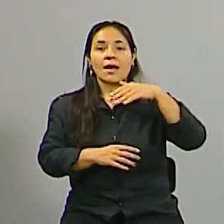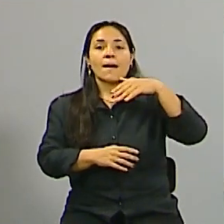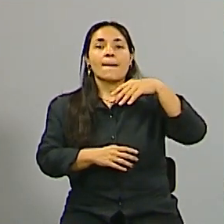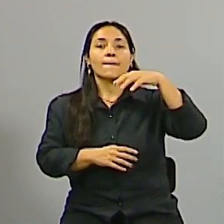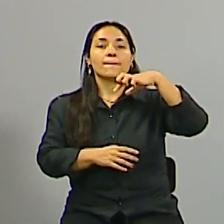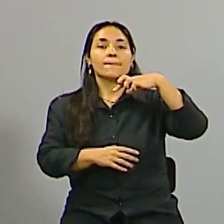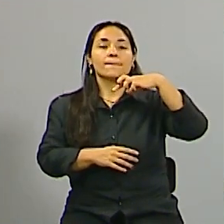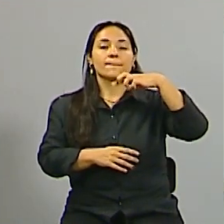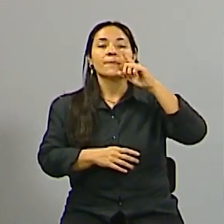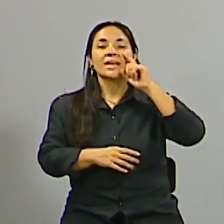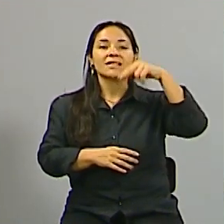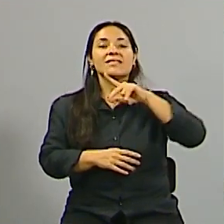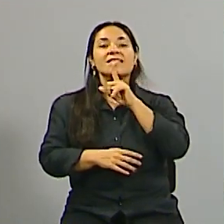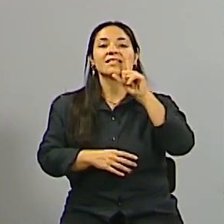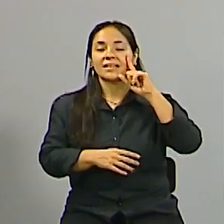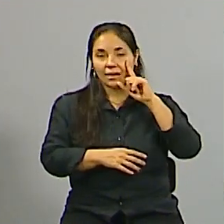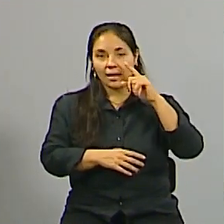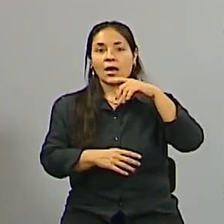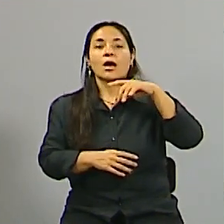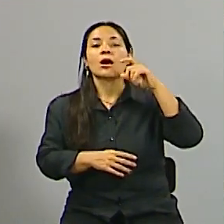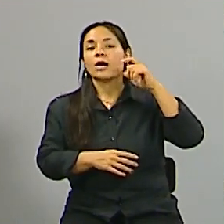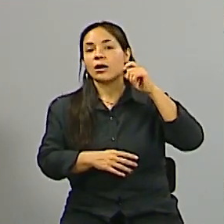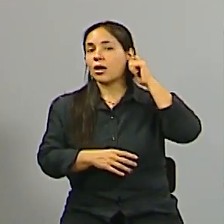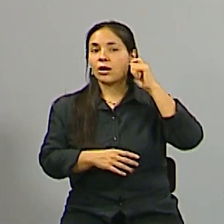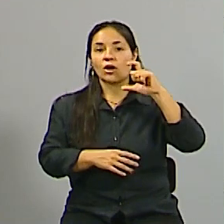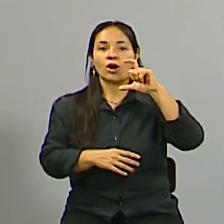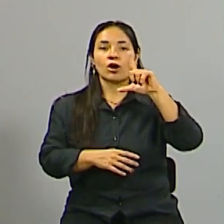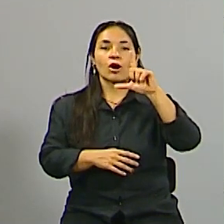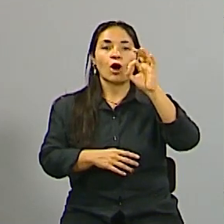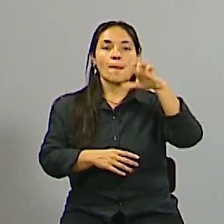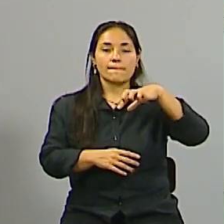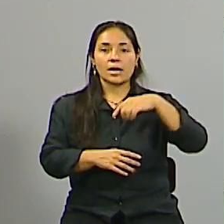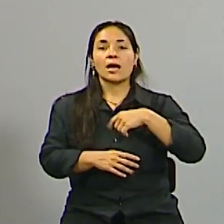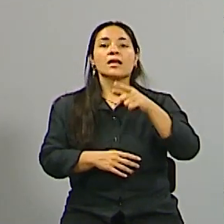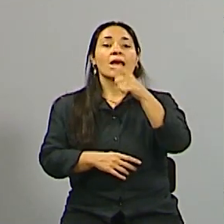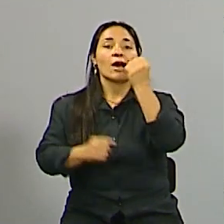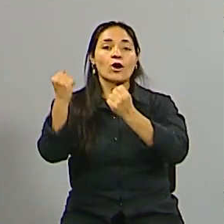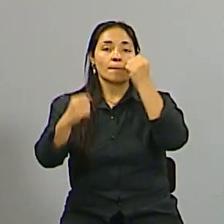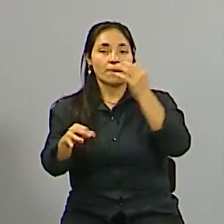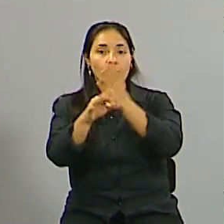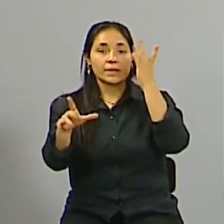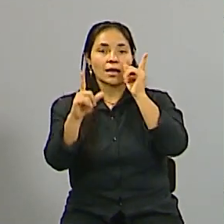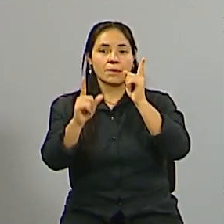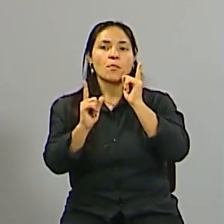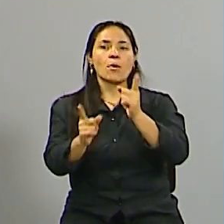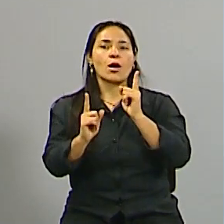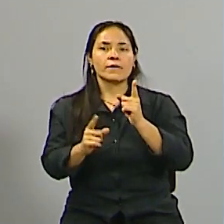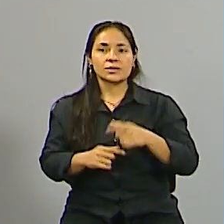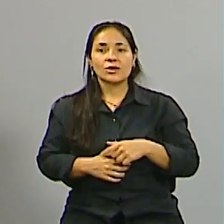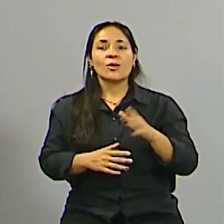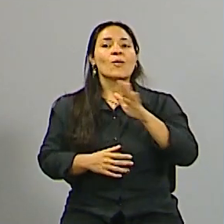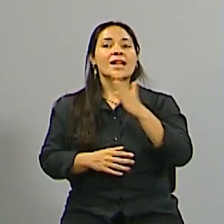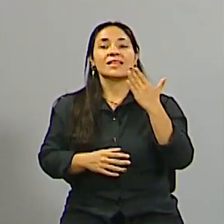Pinti Klopp. A quien tenemos ahí a través de una videollamada, es economista y docente, así es que le vamos a dar la bienvenida. Mauricio, ¿cómo